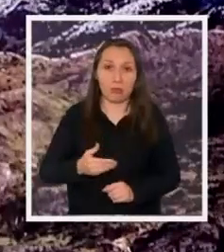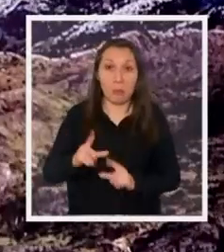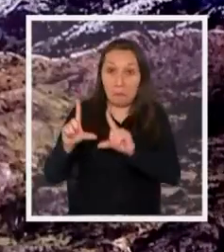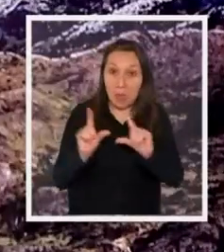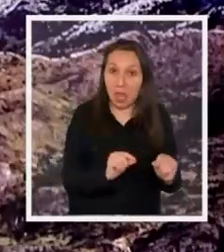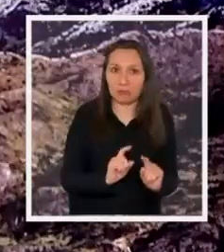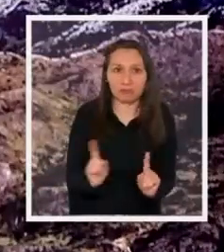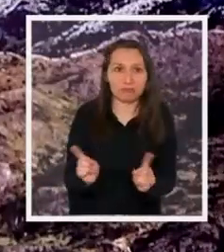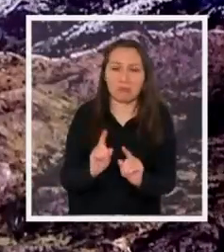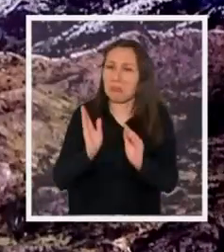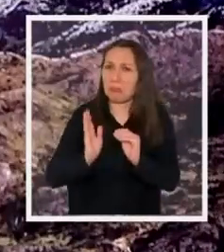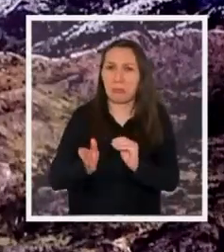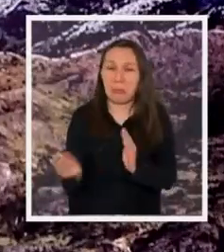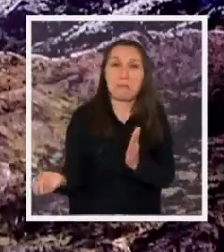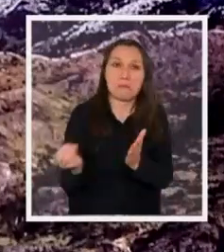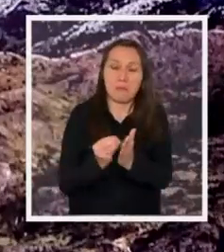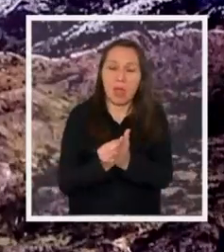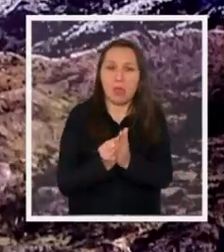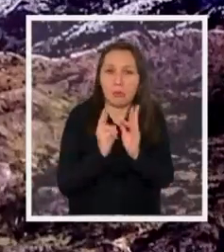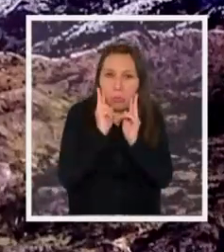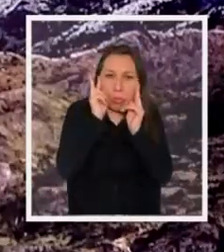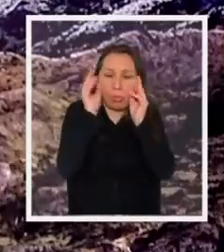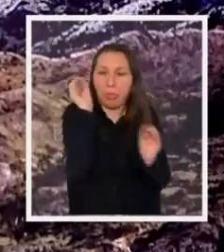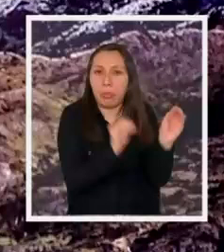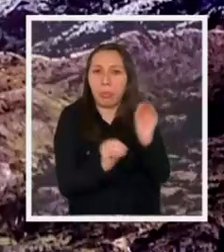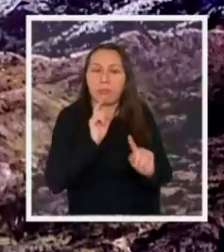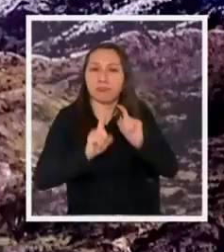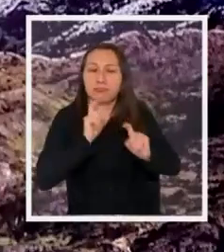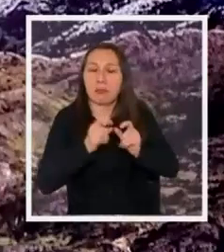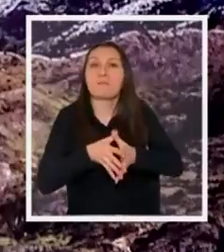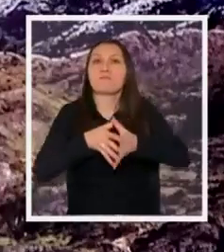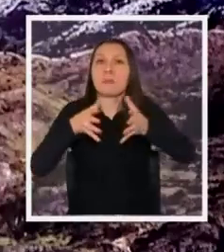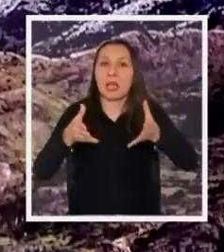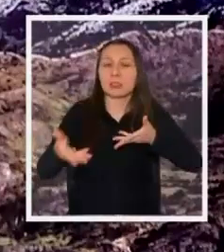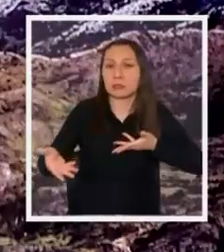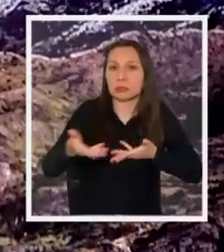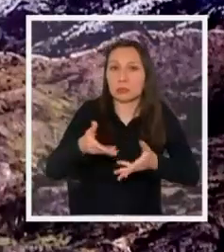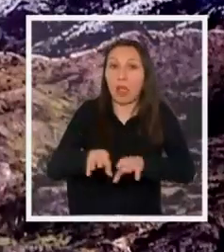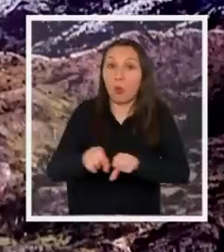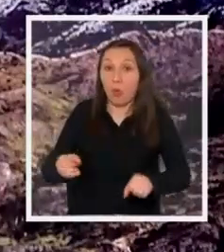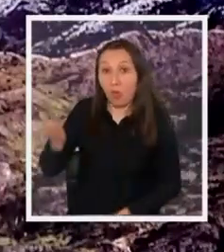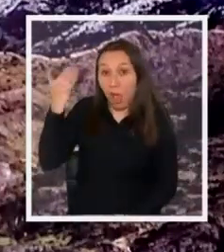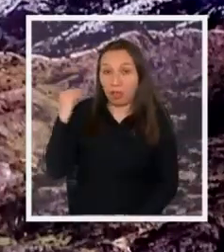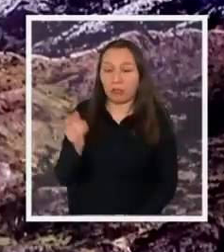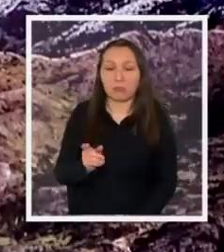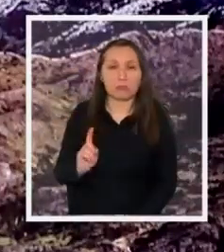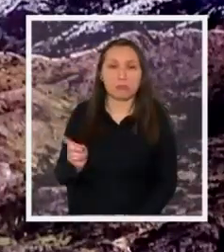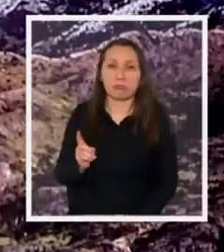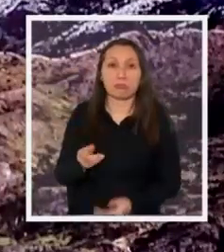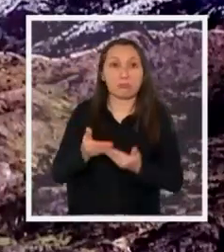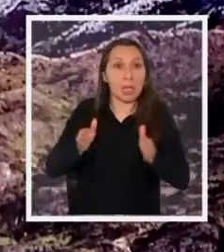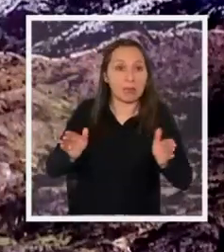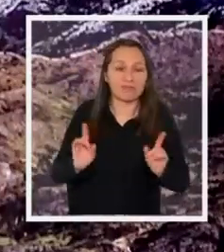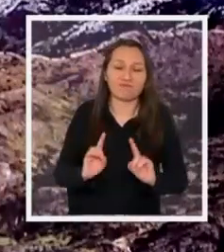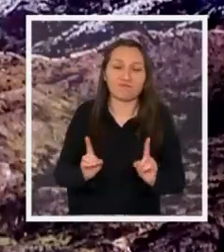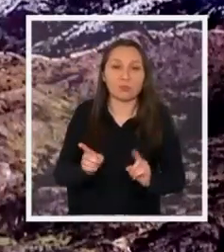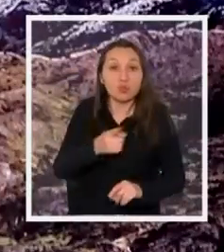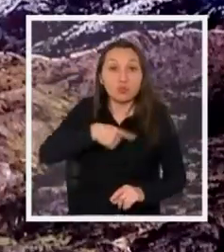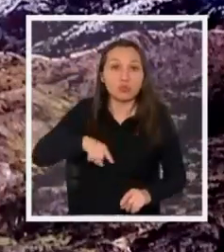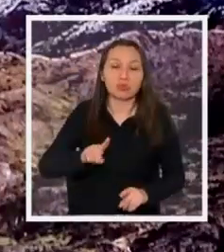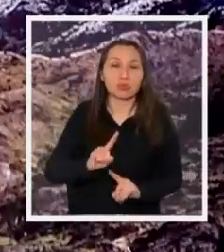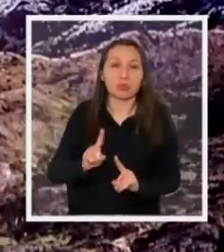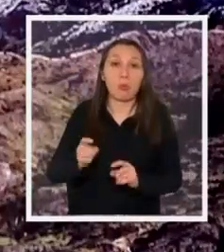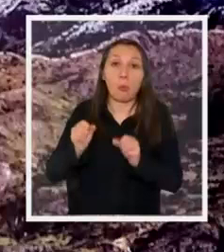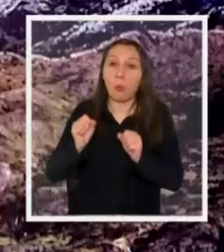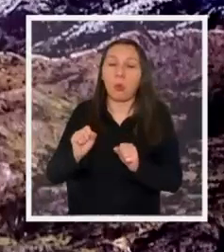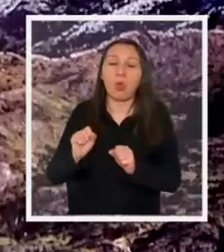No. ¿Eso contribuyó a que la oposición se abriera a mayor diálogo y acuerdos? No. Entonces, a nosotros no